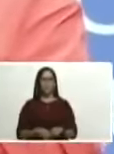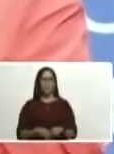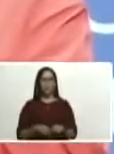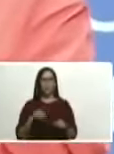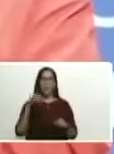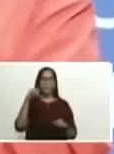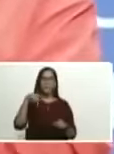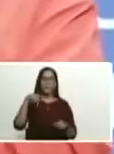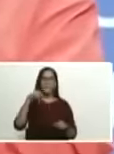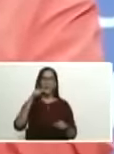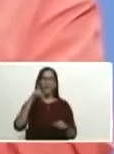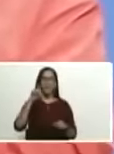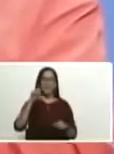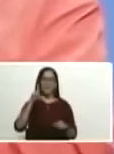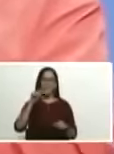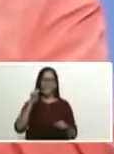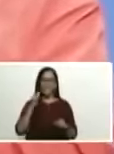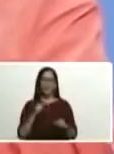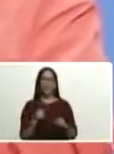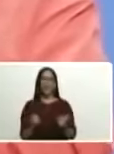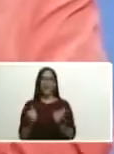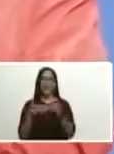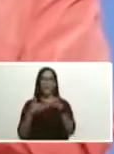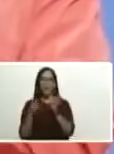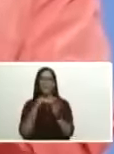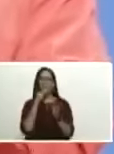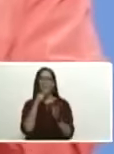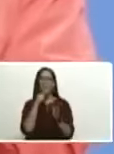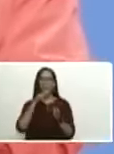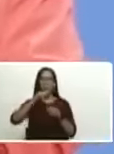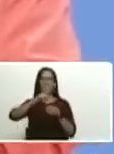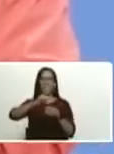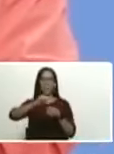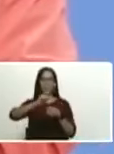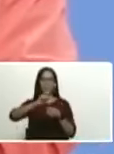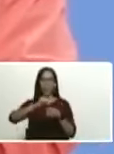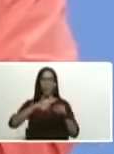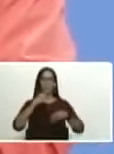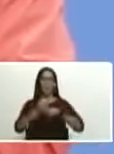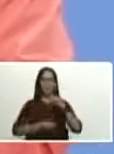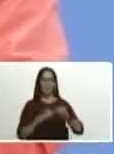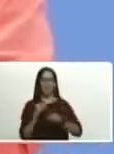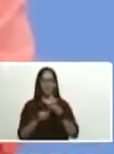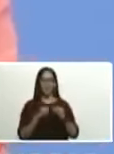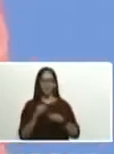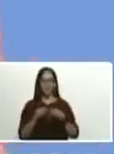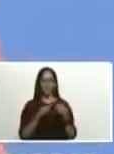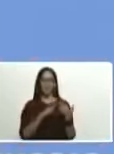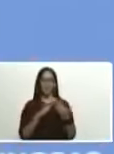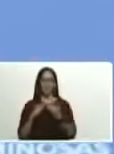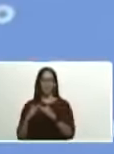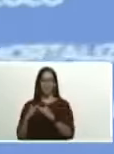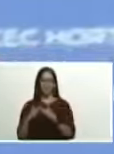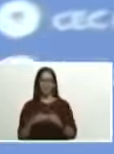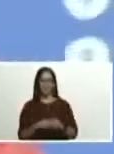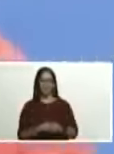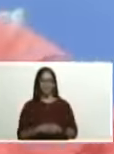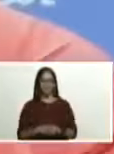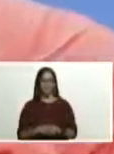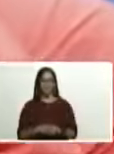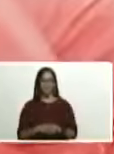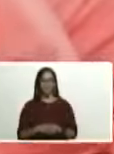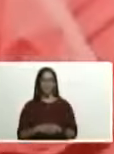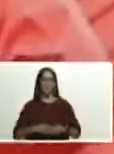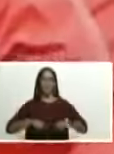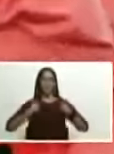Una panelita para un papelón con limón. Hecho en comuna.